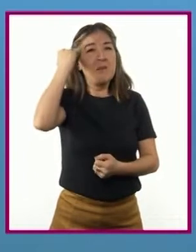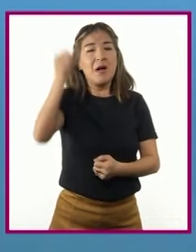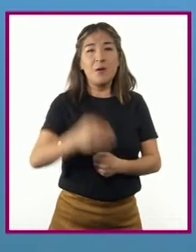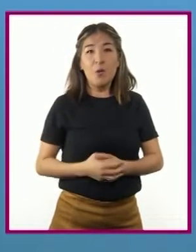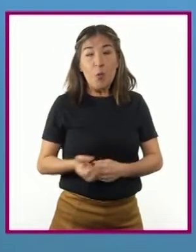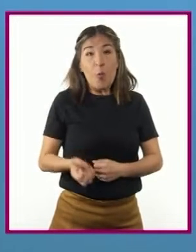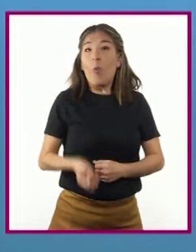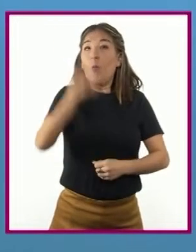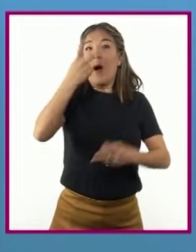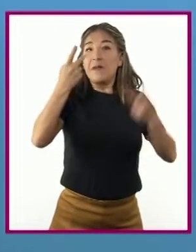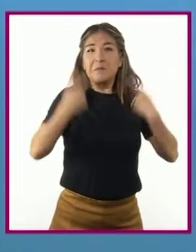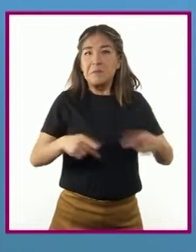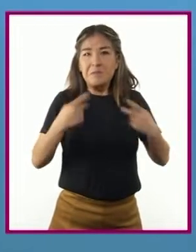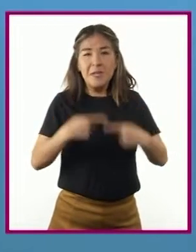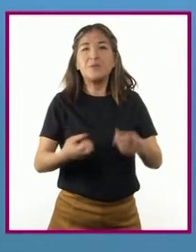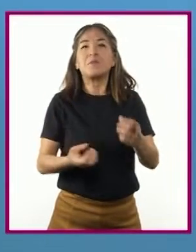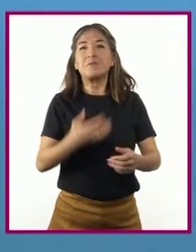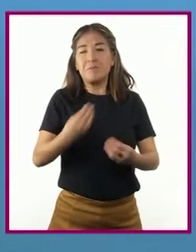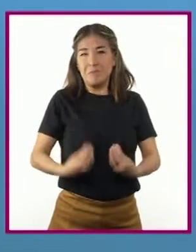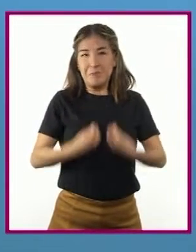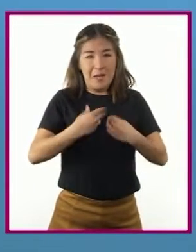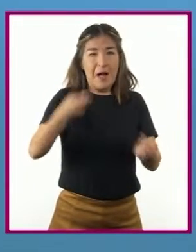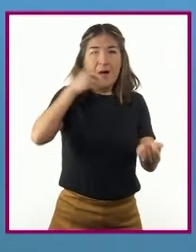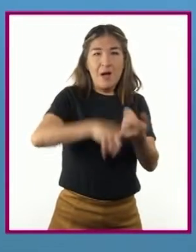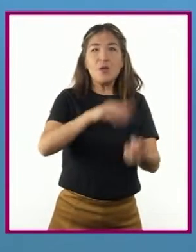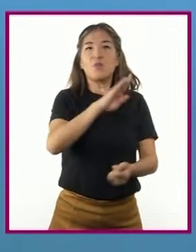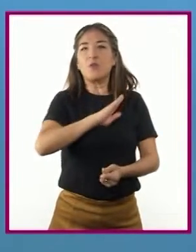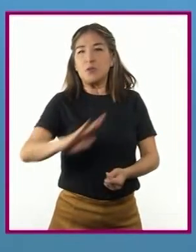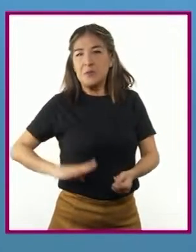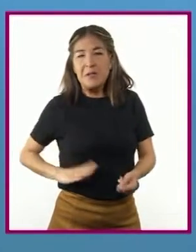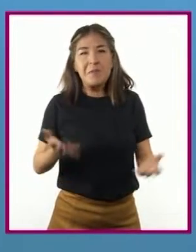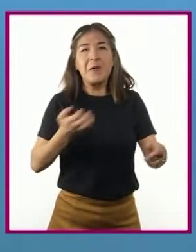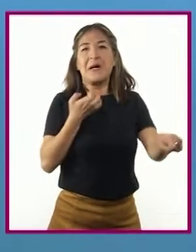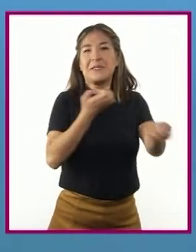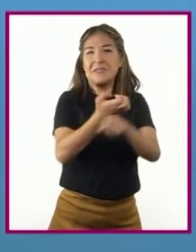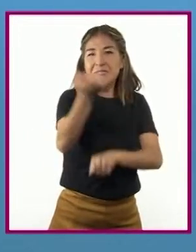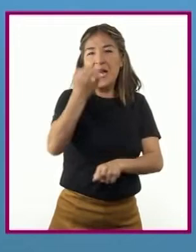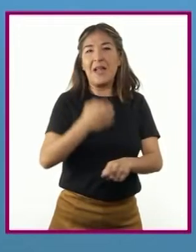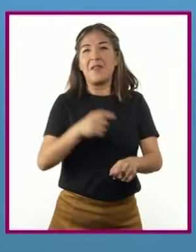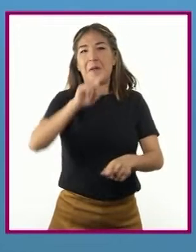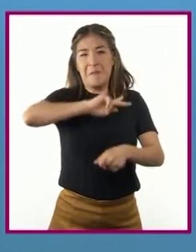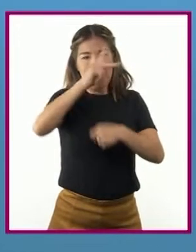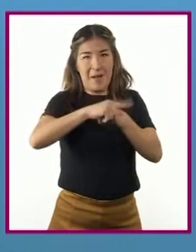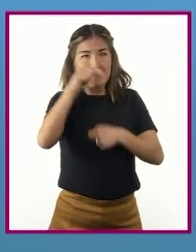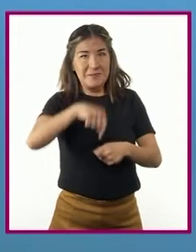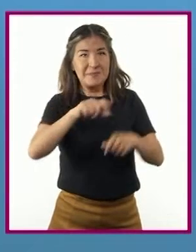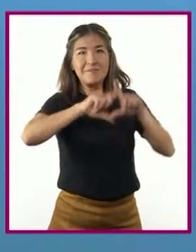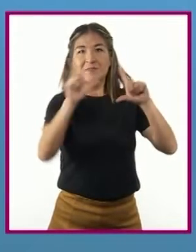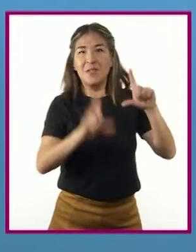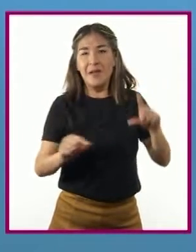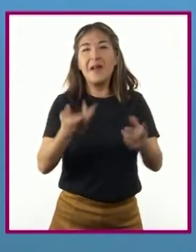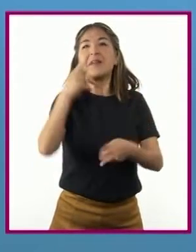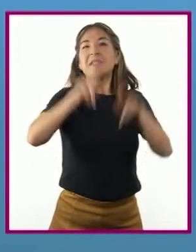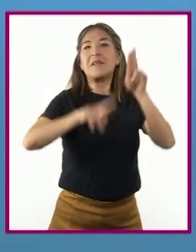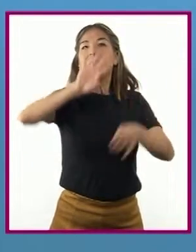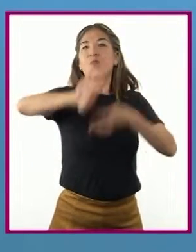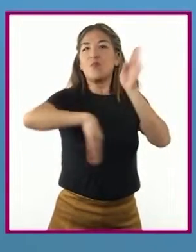que viven en un municipio, un estado, en nuestro país, en el continente o a nivel